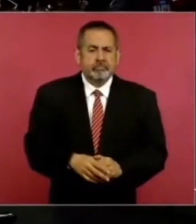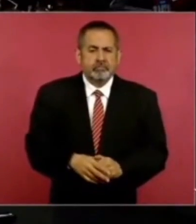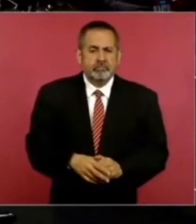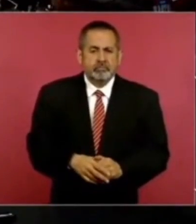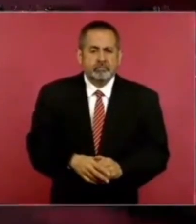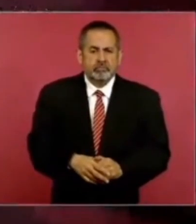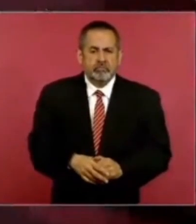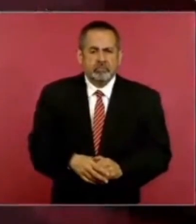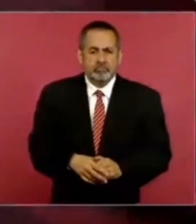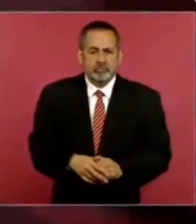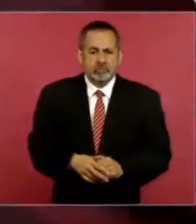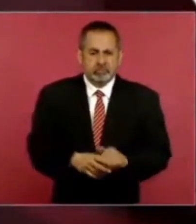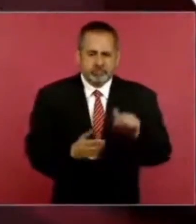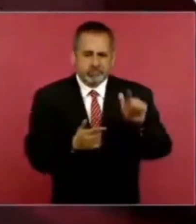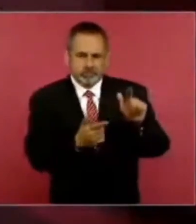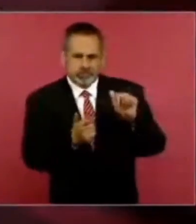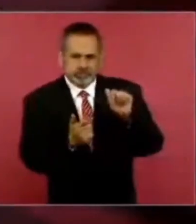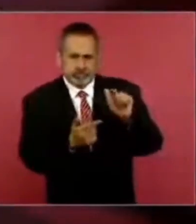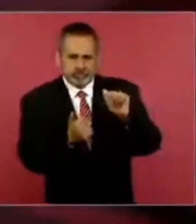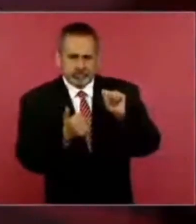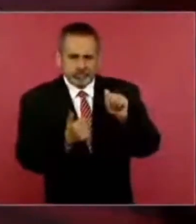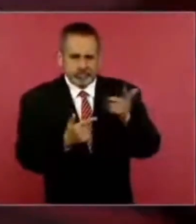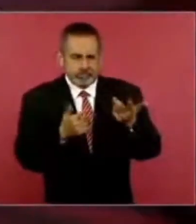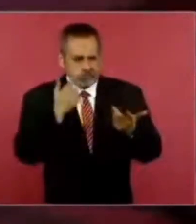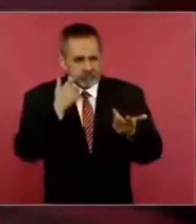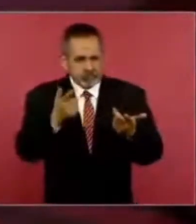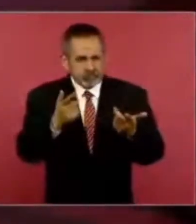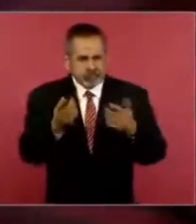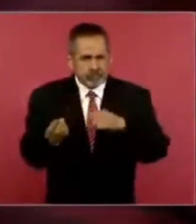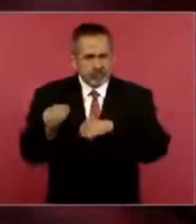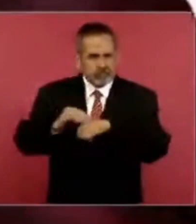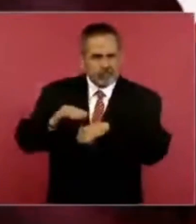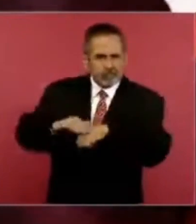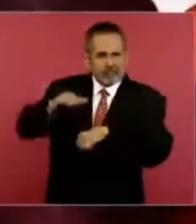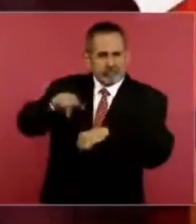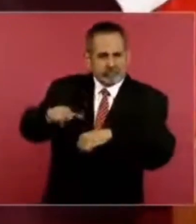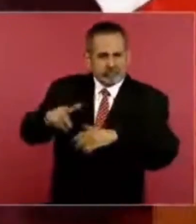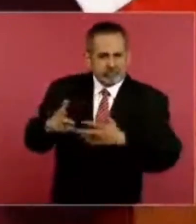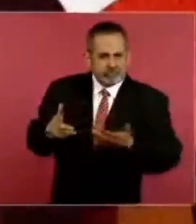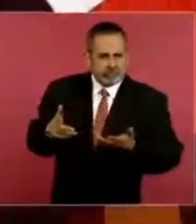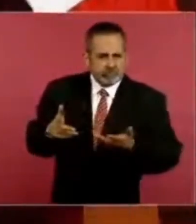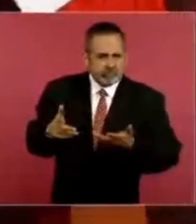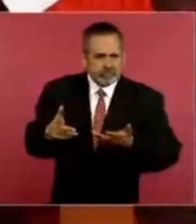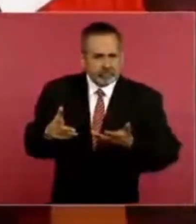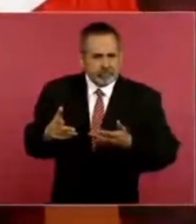Si en recaudación, miren el incremento,